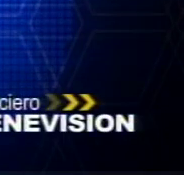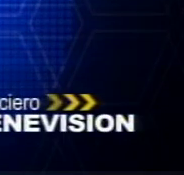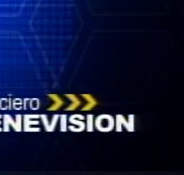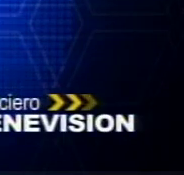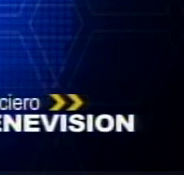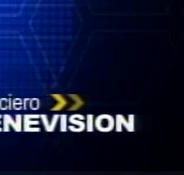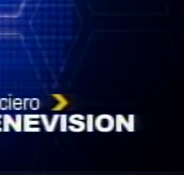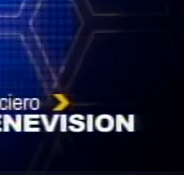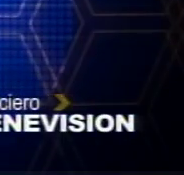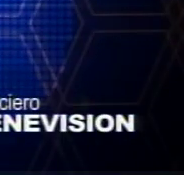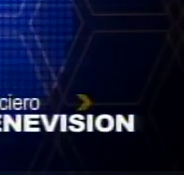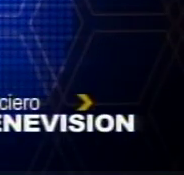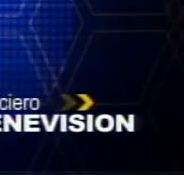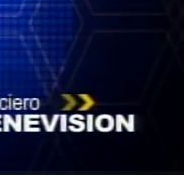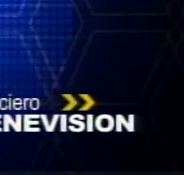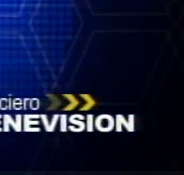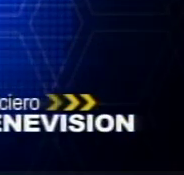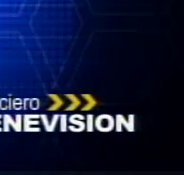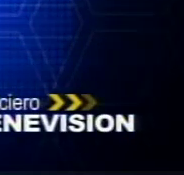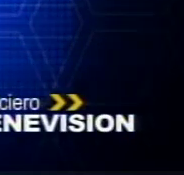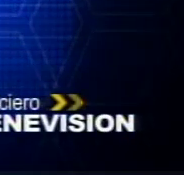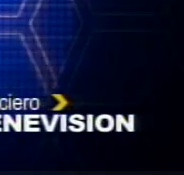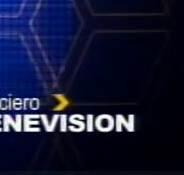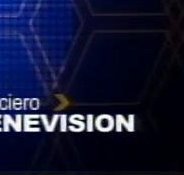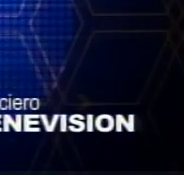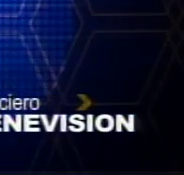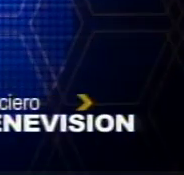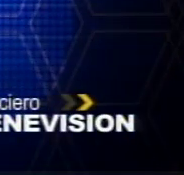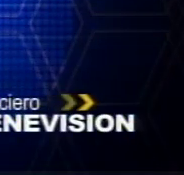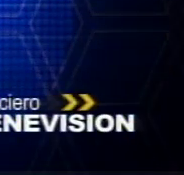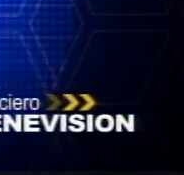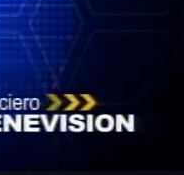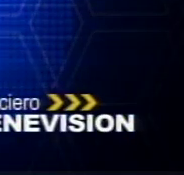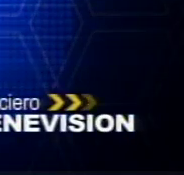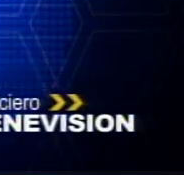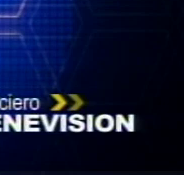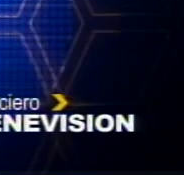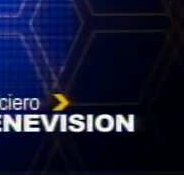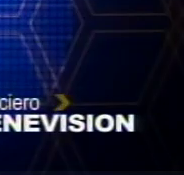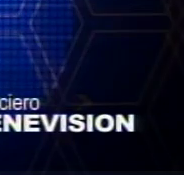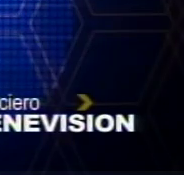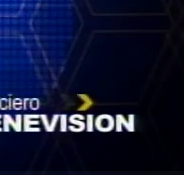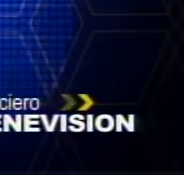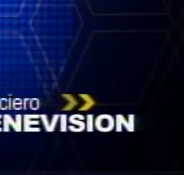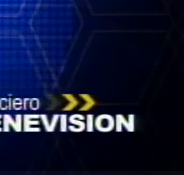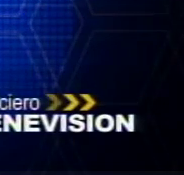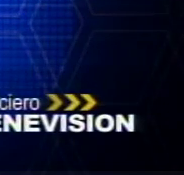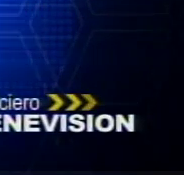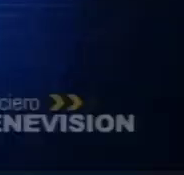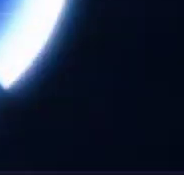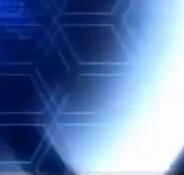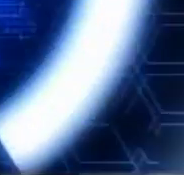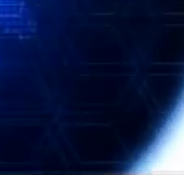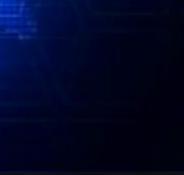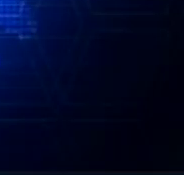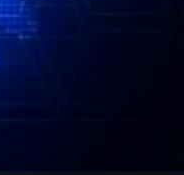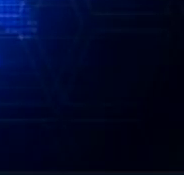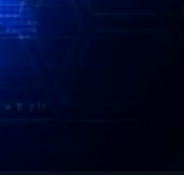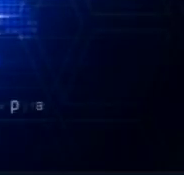Noticiero Venevisión te dice, con violencia no hay paraíso. Rompe el silencio ya.